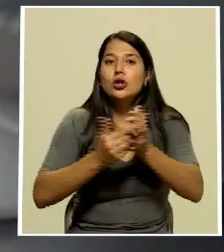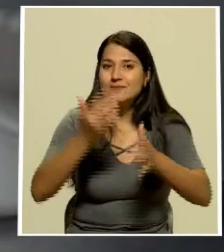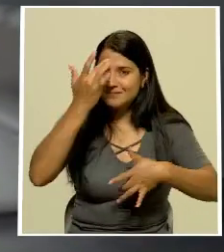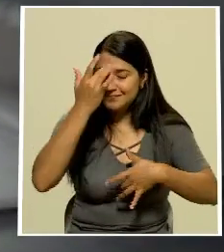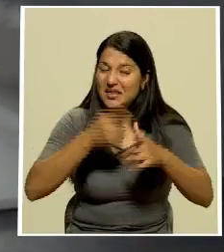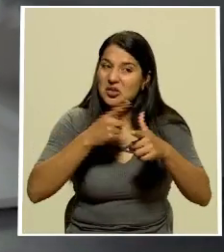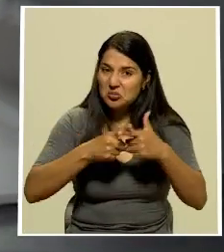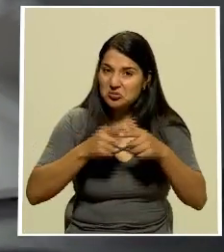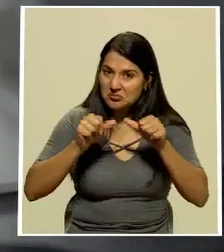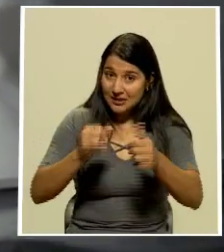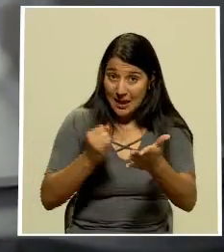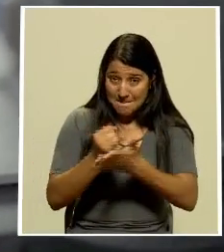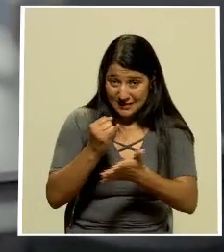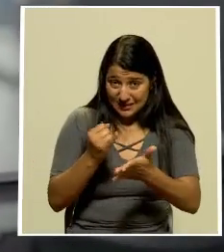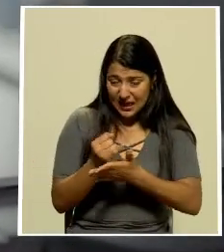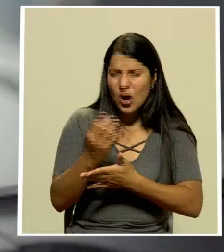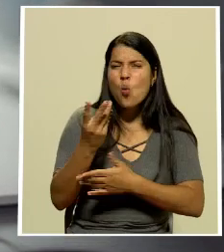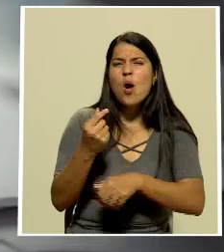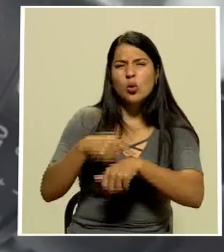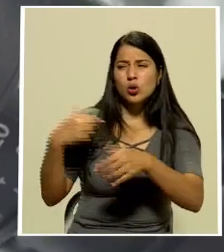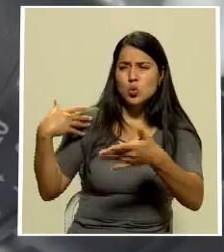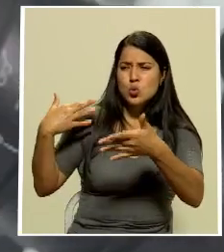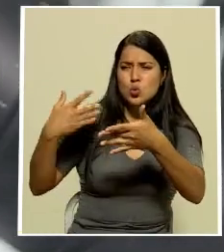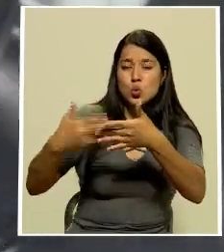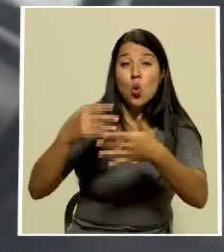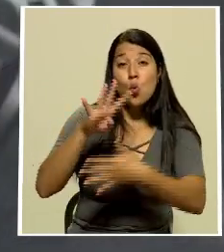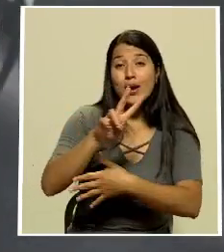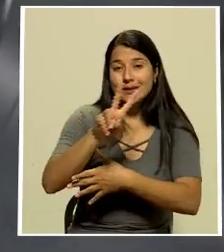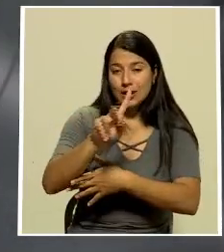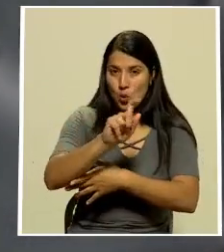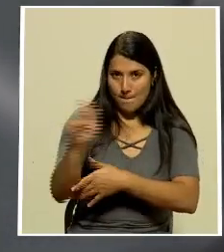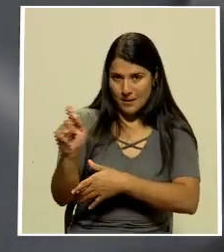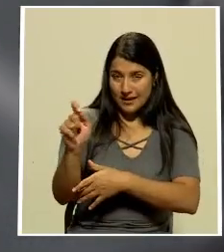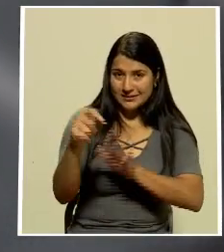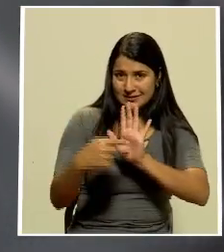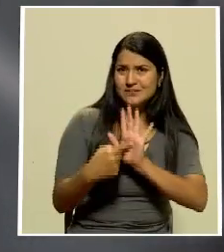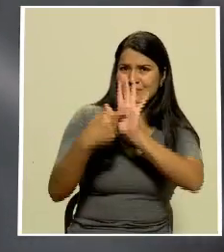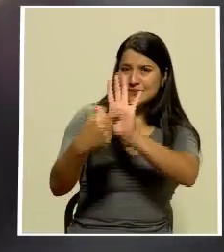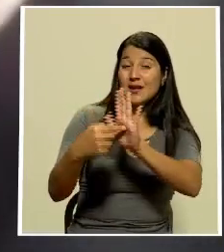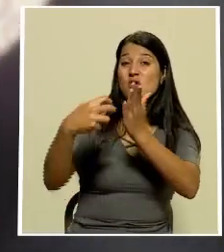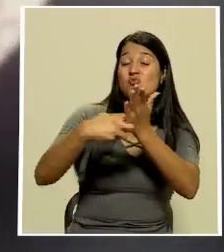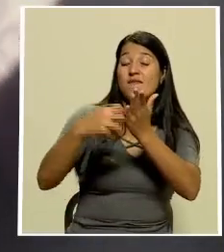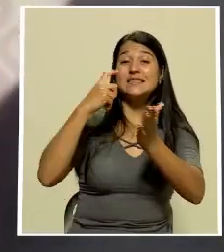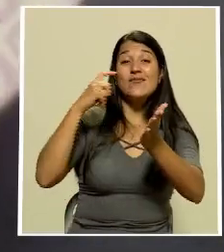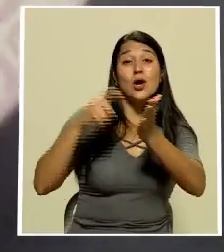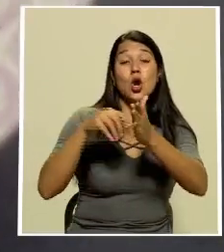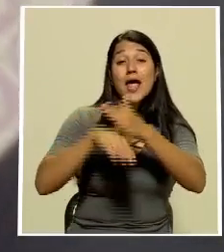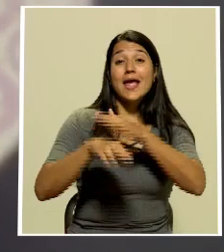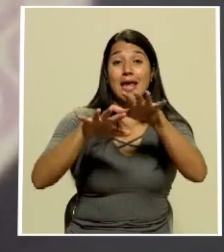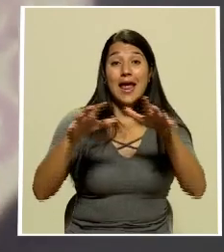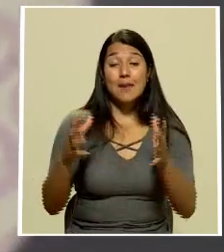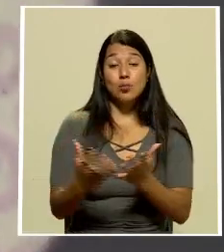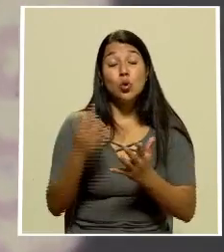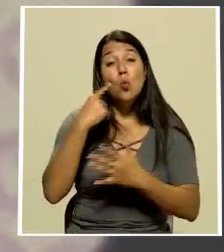La investigación, que tuvo una duración de 42 meses de trabajo continuo, quedó plasmada en una prestigiosa revista reconocida en el mundo por